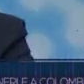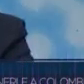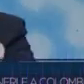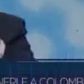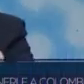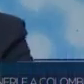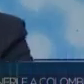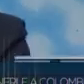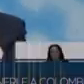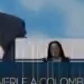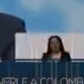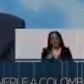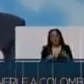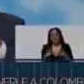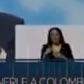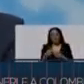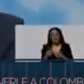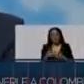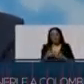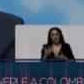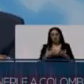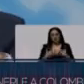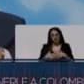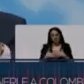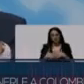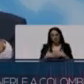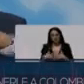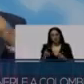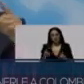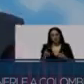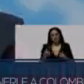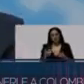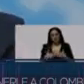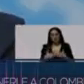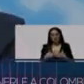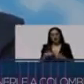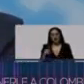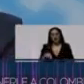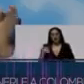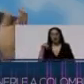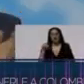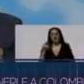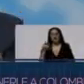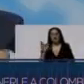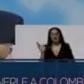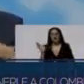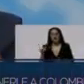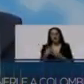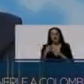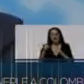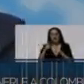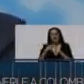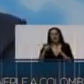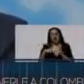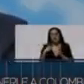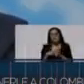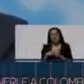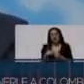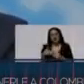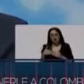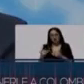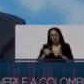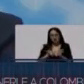Alguna cosa muy grave está pasando en el mundo, queridos amigos. Las autocracias se derriten, se destruyen,